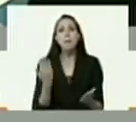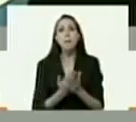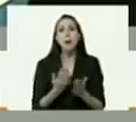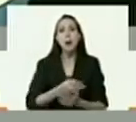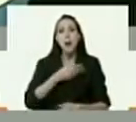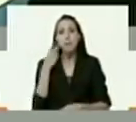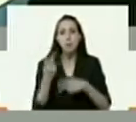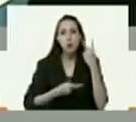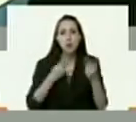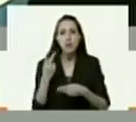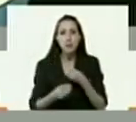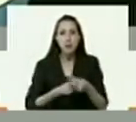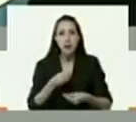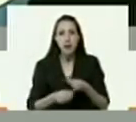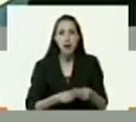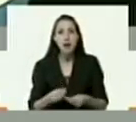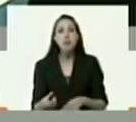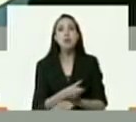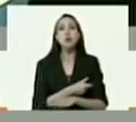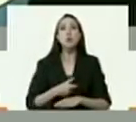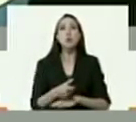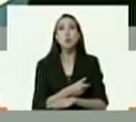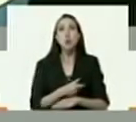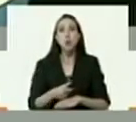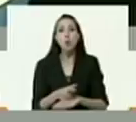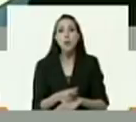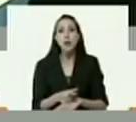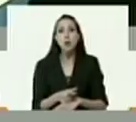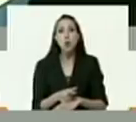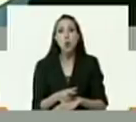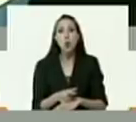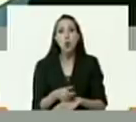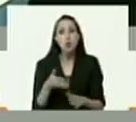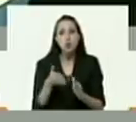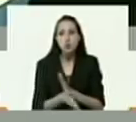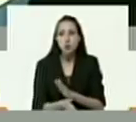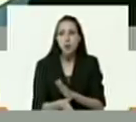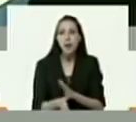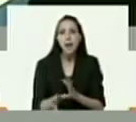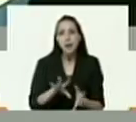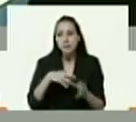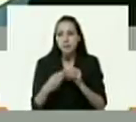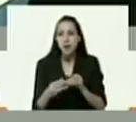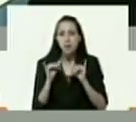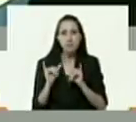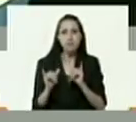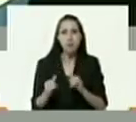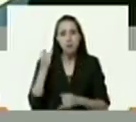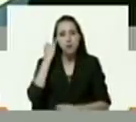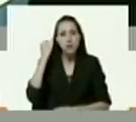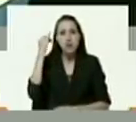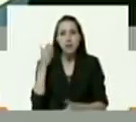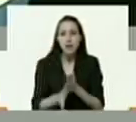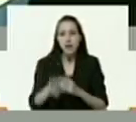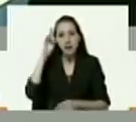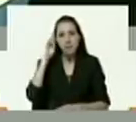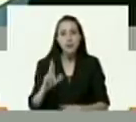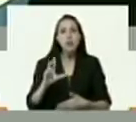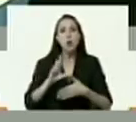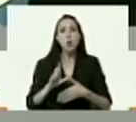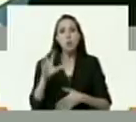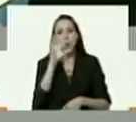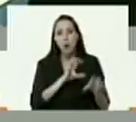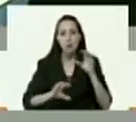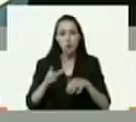élite, para tener gobiernos absolutamente genuflexos a sus intereses, que respeten a los pueblos de América Latina. Eso es lo que